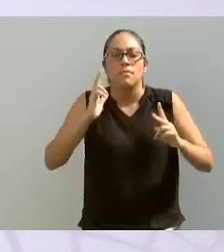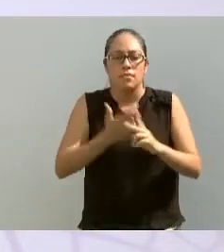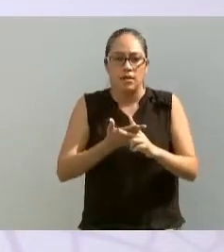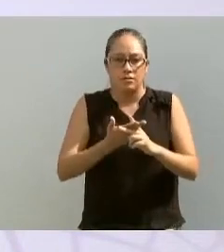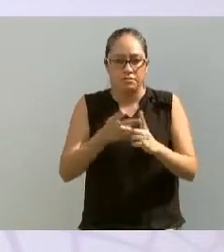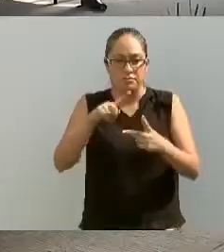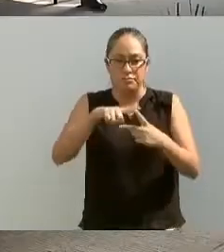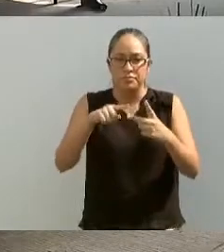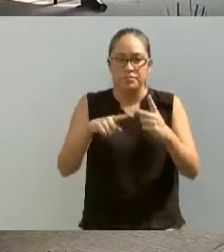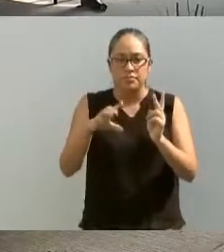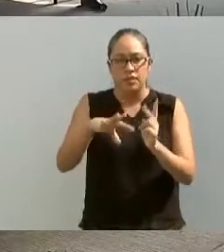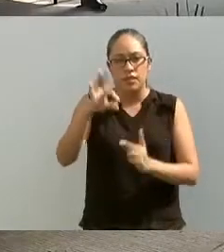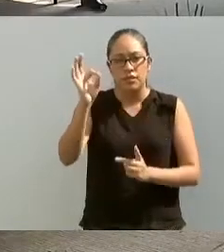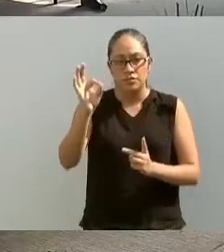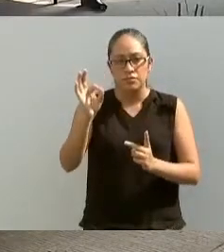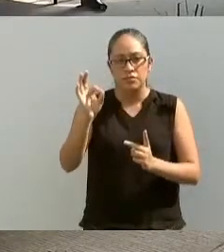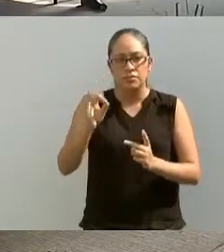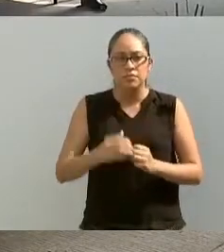era